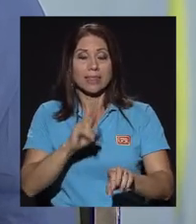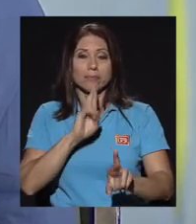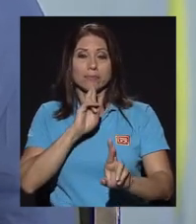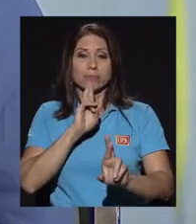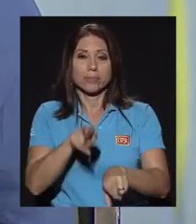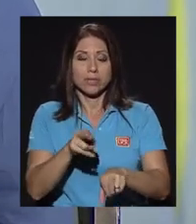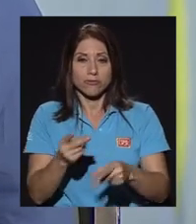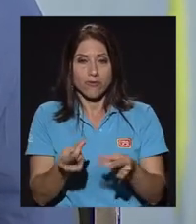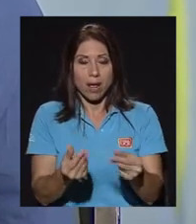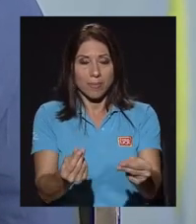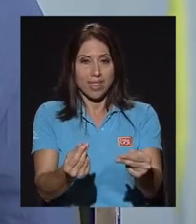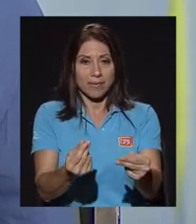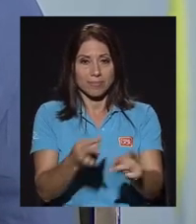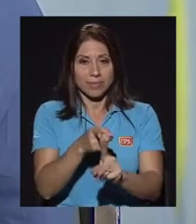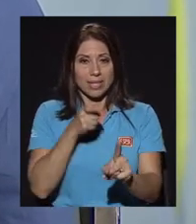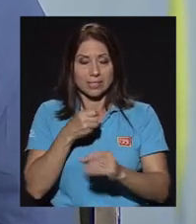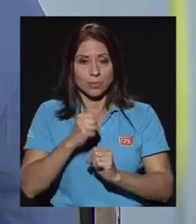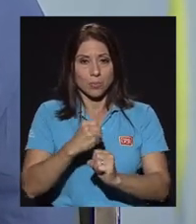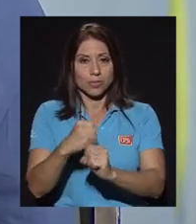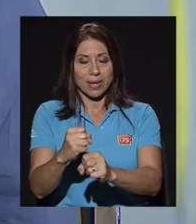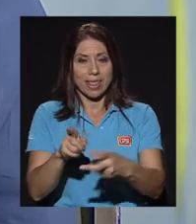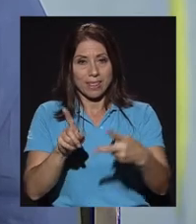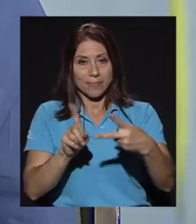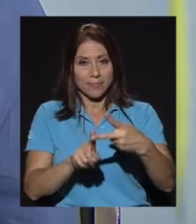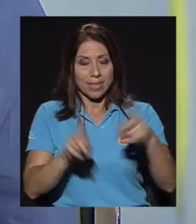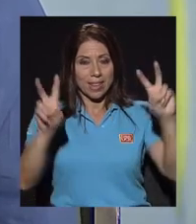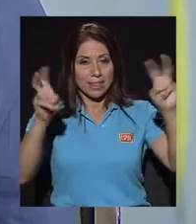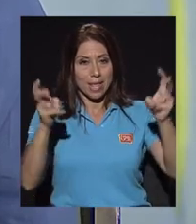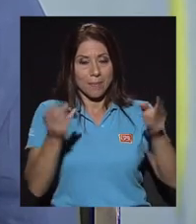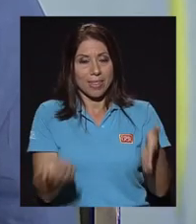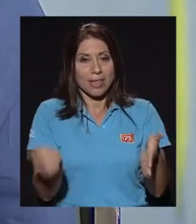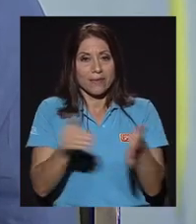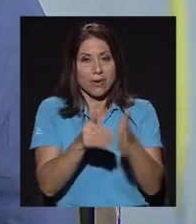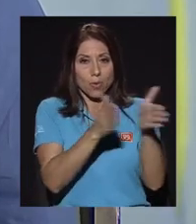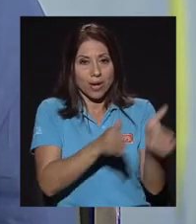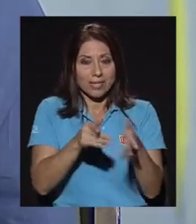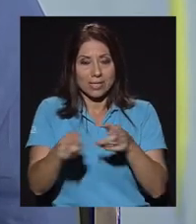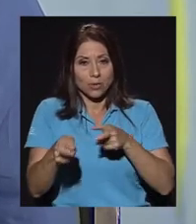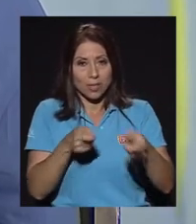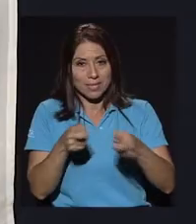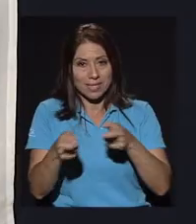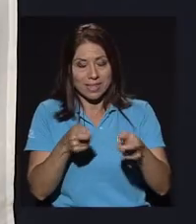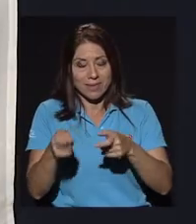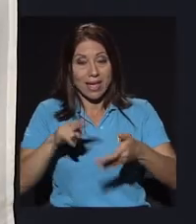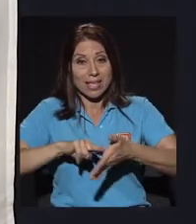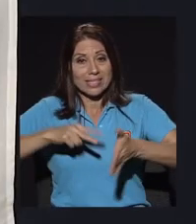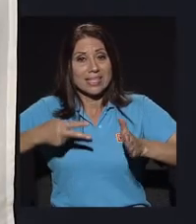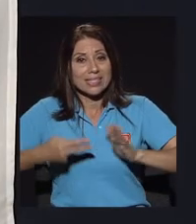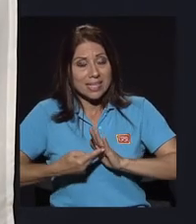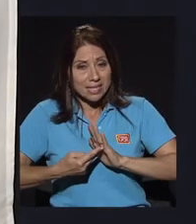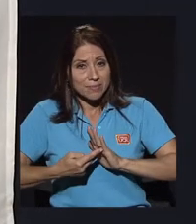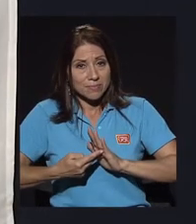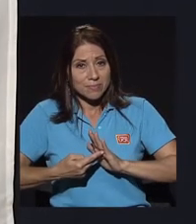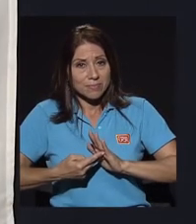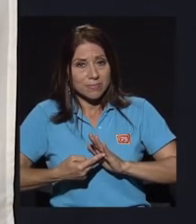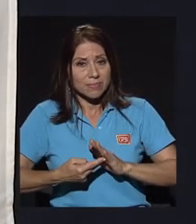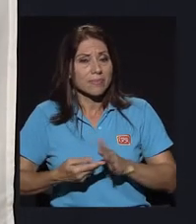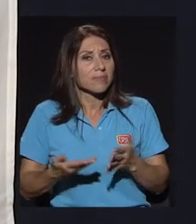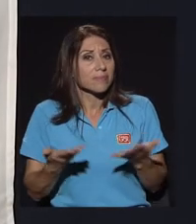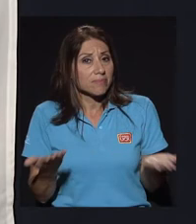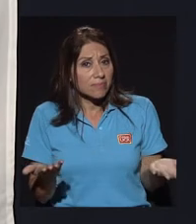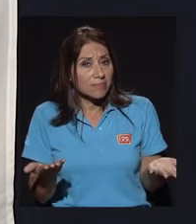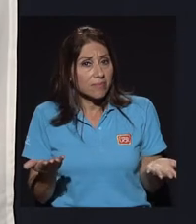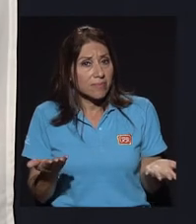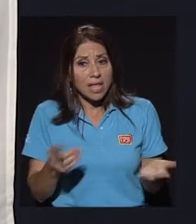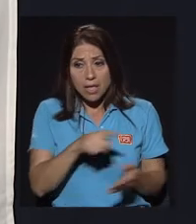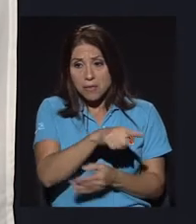más rápida de su municipalidad. Y el tema de la reorganización administrativa, es decir, ¿qué es el